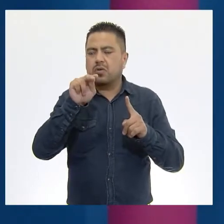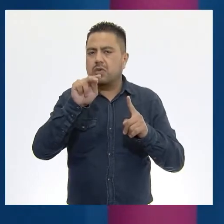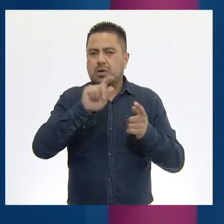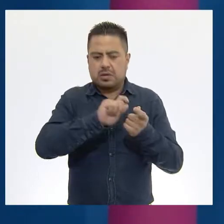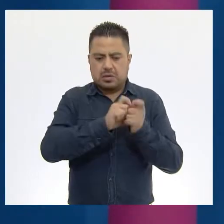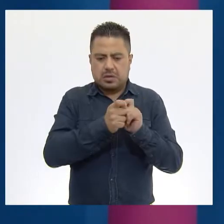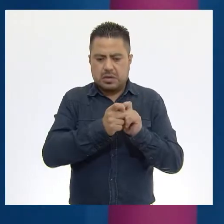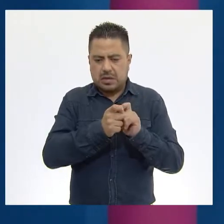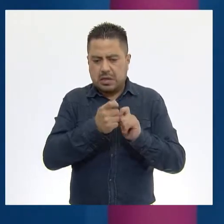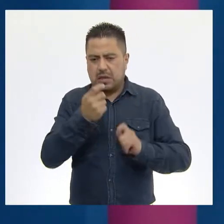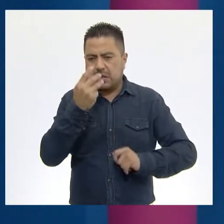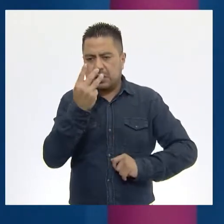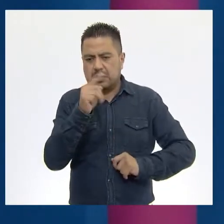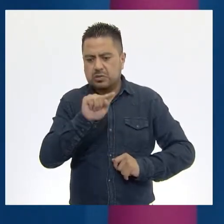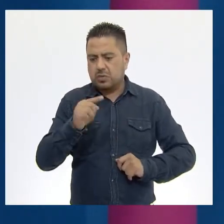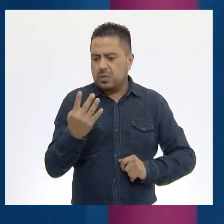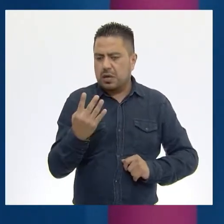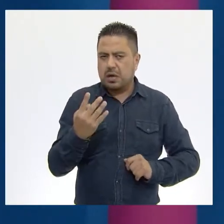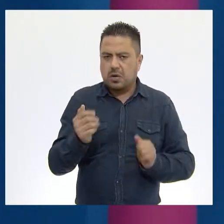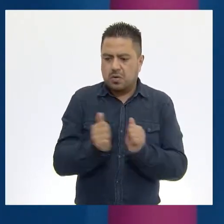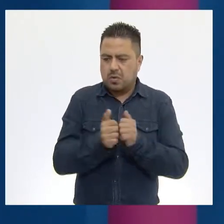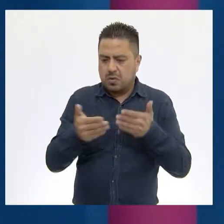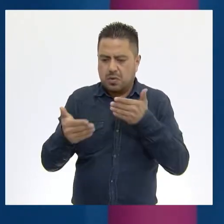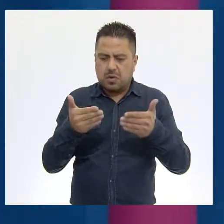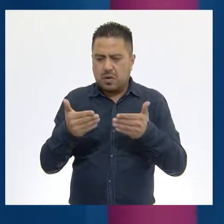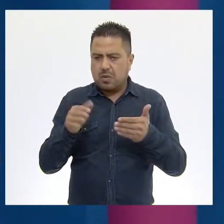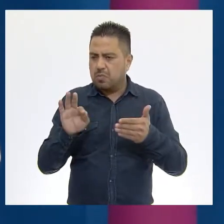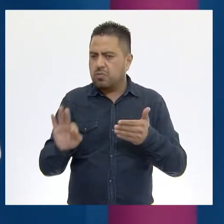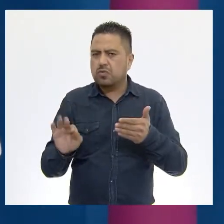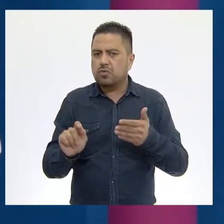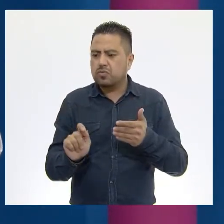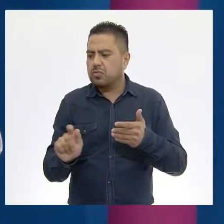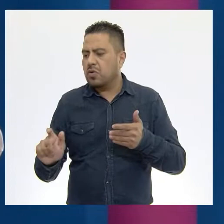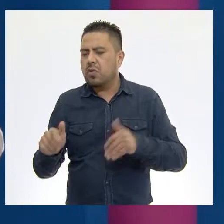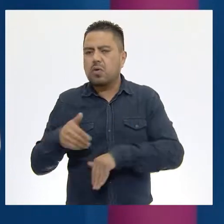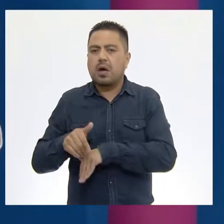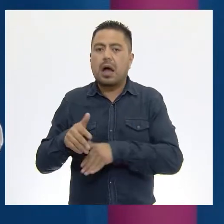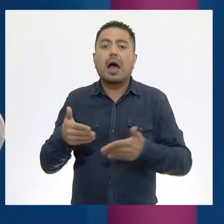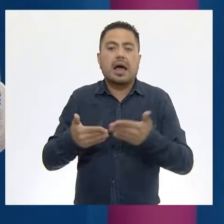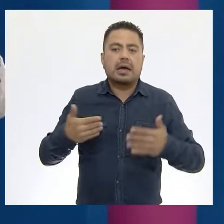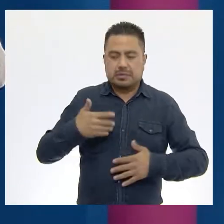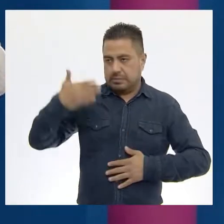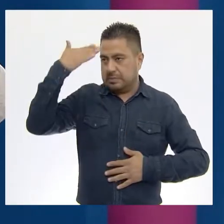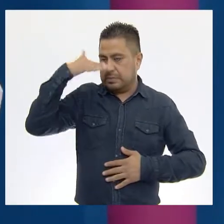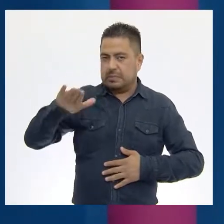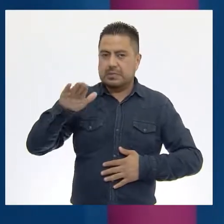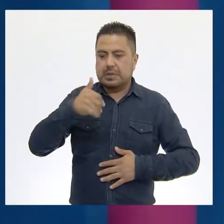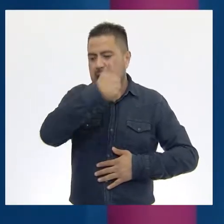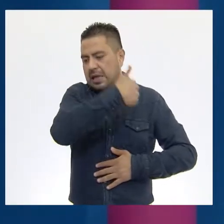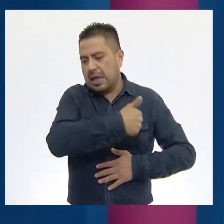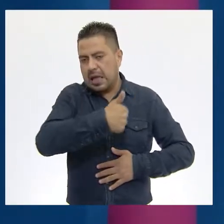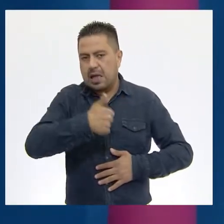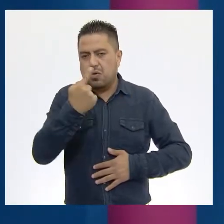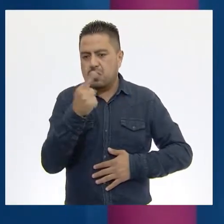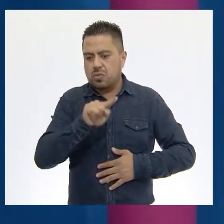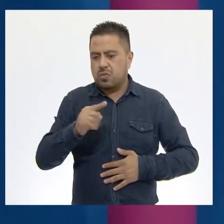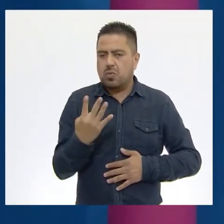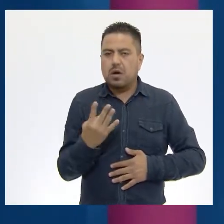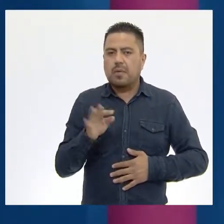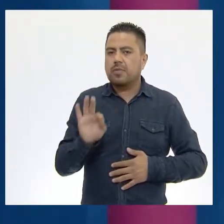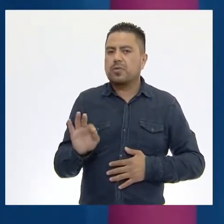pasar 3/4 a la equivalencia de los decimales. Y entonces, como ya sabemos que cada cuarto equivale